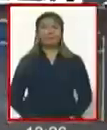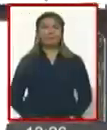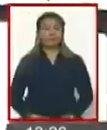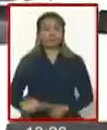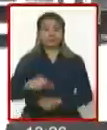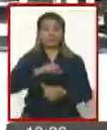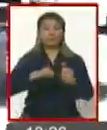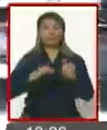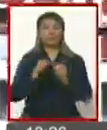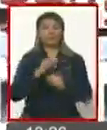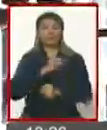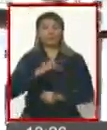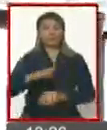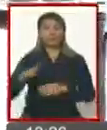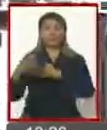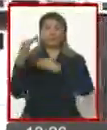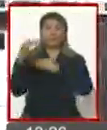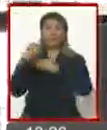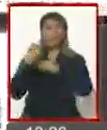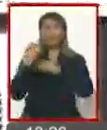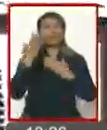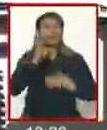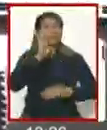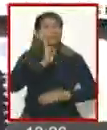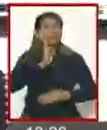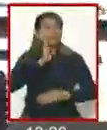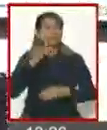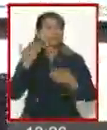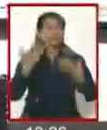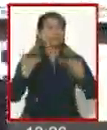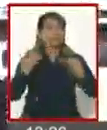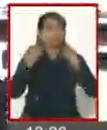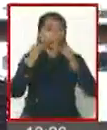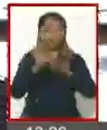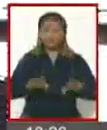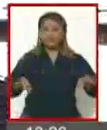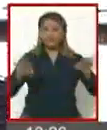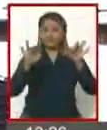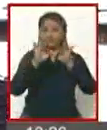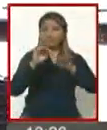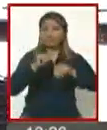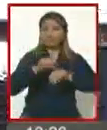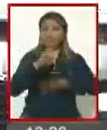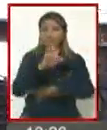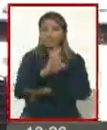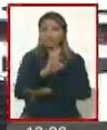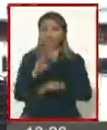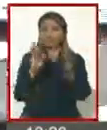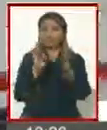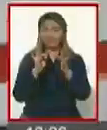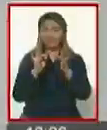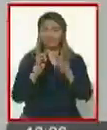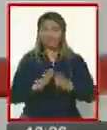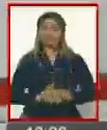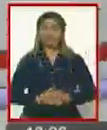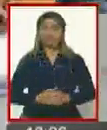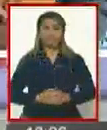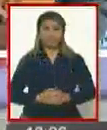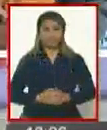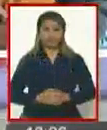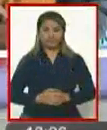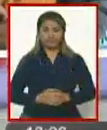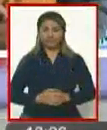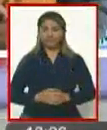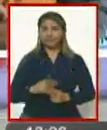La Asociación de Municipios de Santa Cruz está de aniversario y tenemos información importante. A esta hora de la tarde establecemos contacto en directo con nuestra